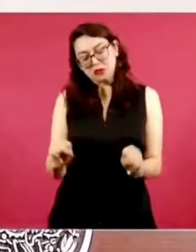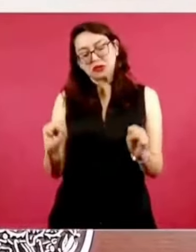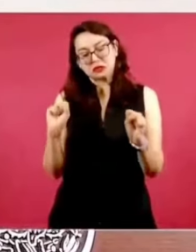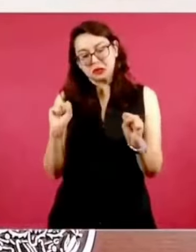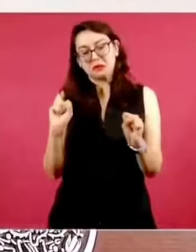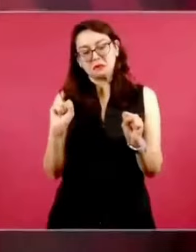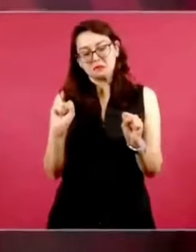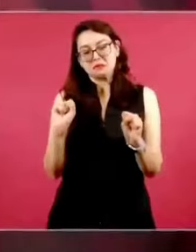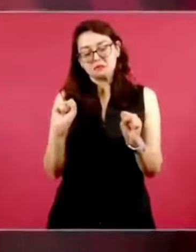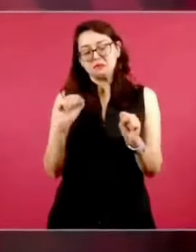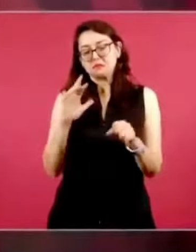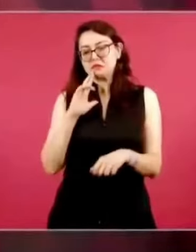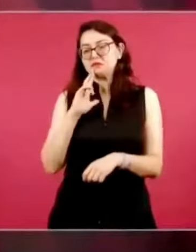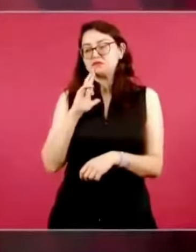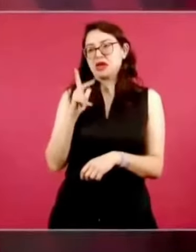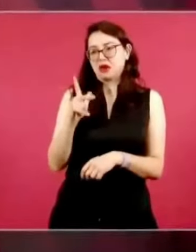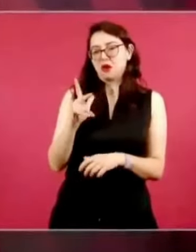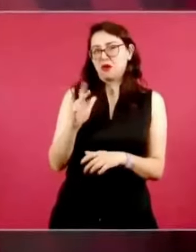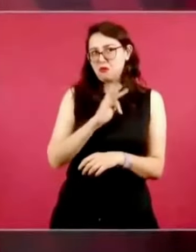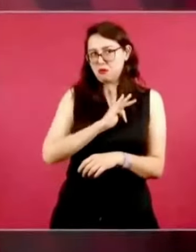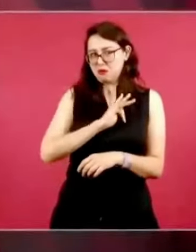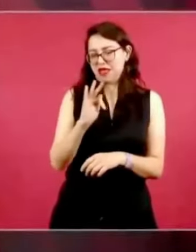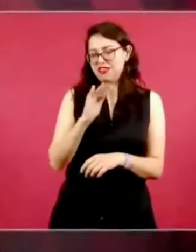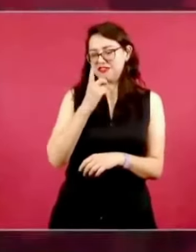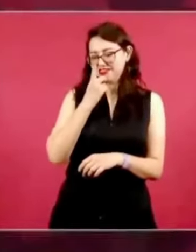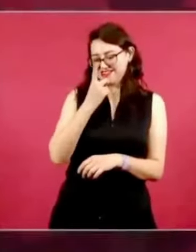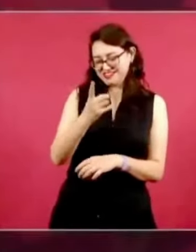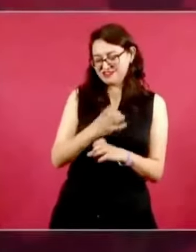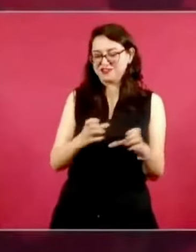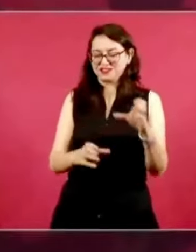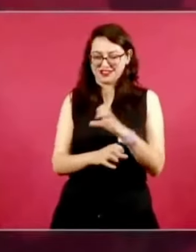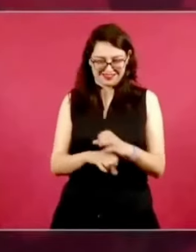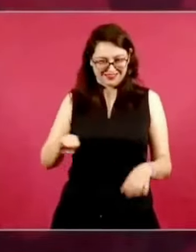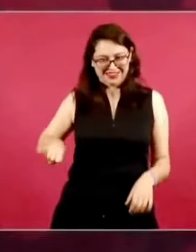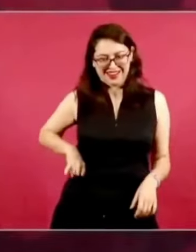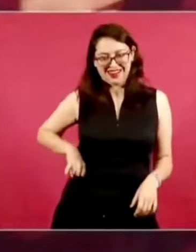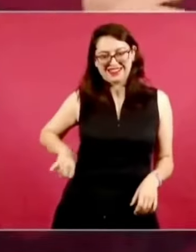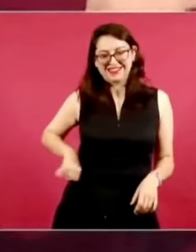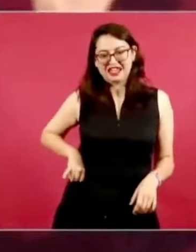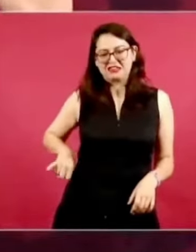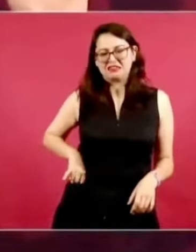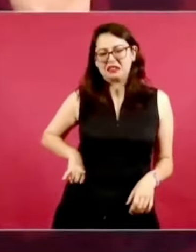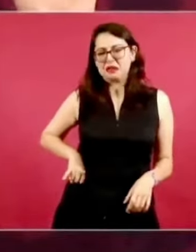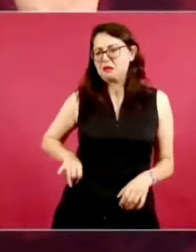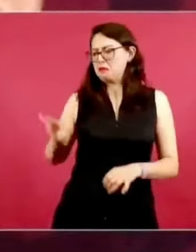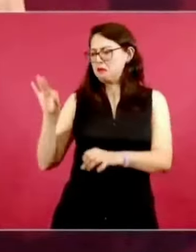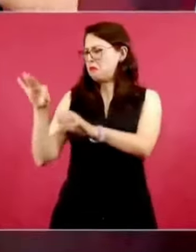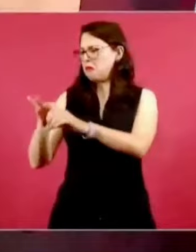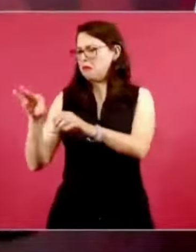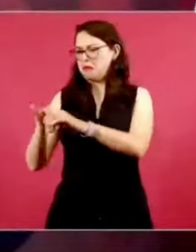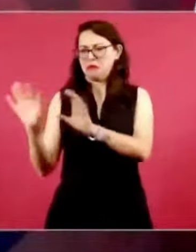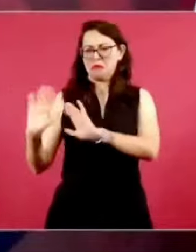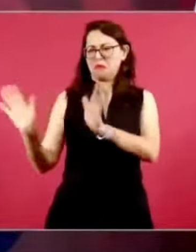tediosas Pues hay cosas que s podemos hablar no que no tienen que ver con lo